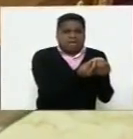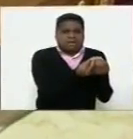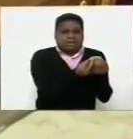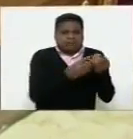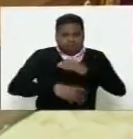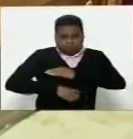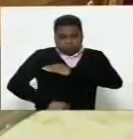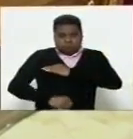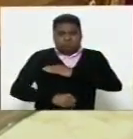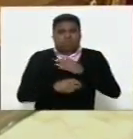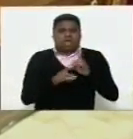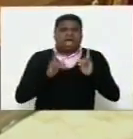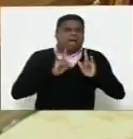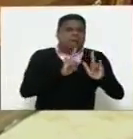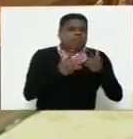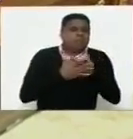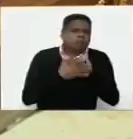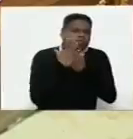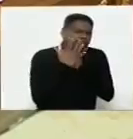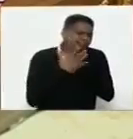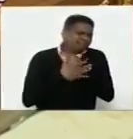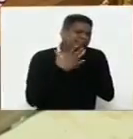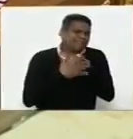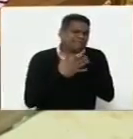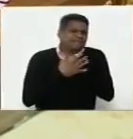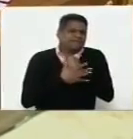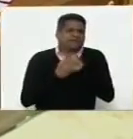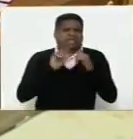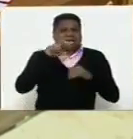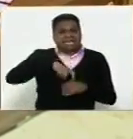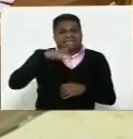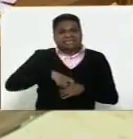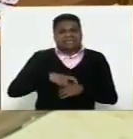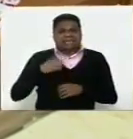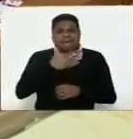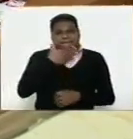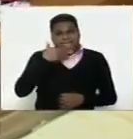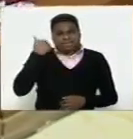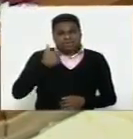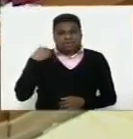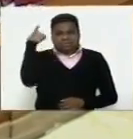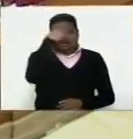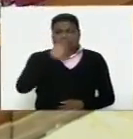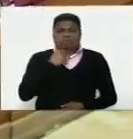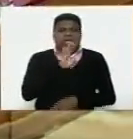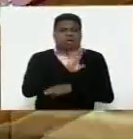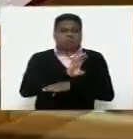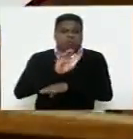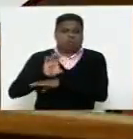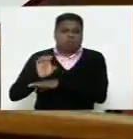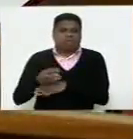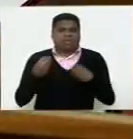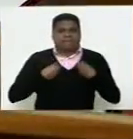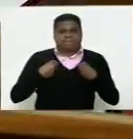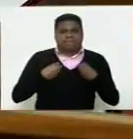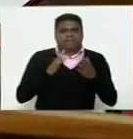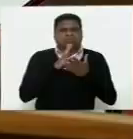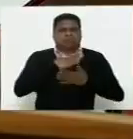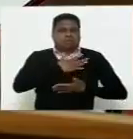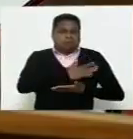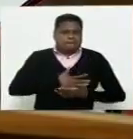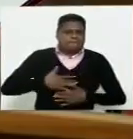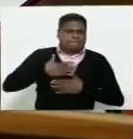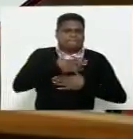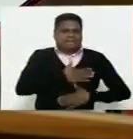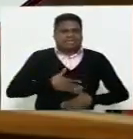afecto, amor y atención requeridos por la madre para su mayor seguridad, relajación, vivencia placentera y